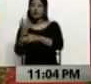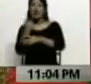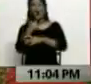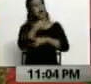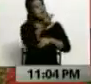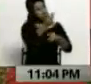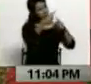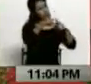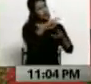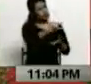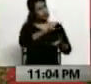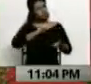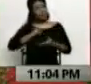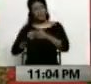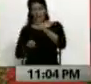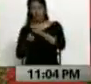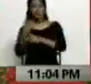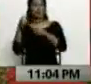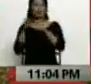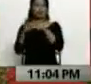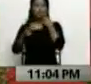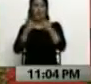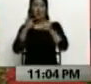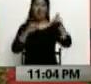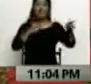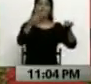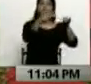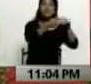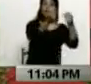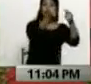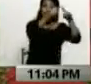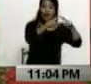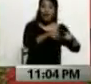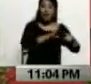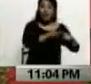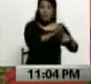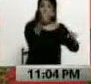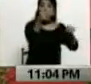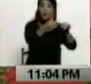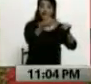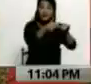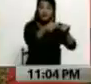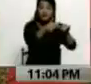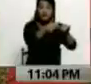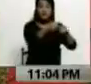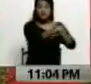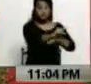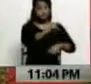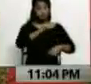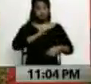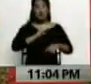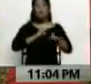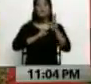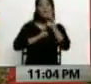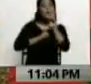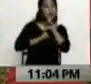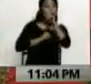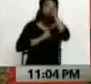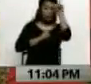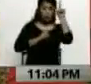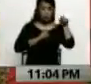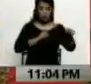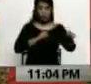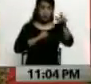fundación que les dieran plata para crear su partido desde pedevesa la señora